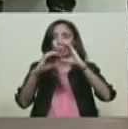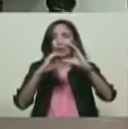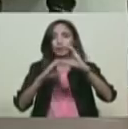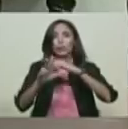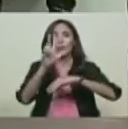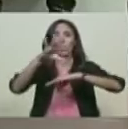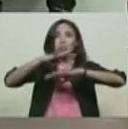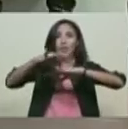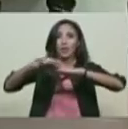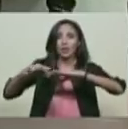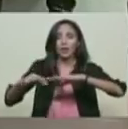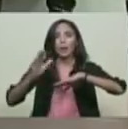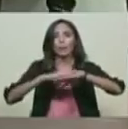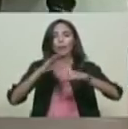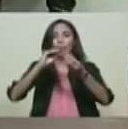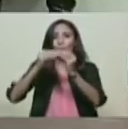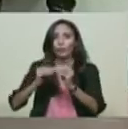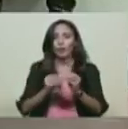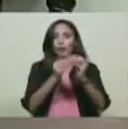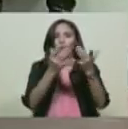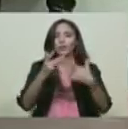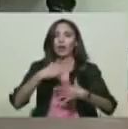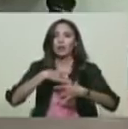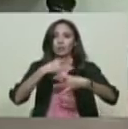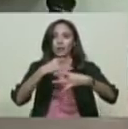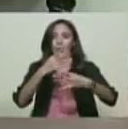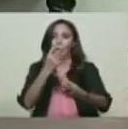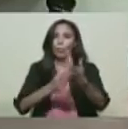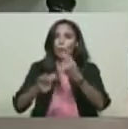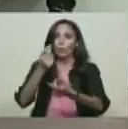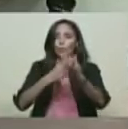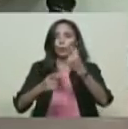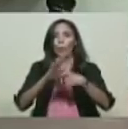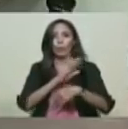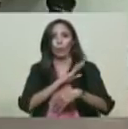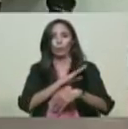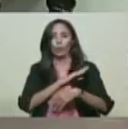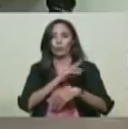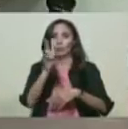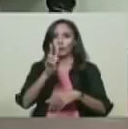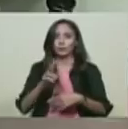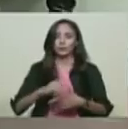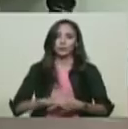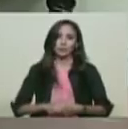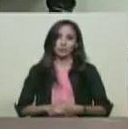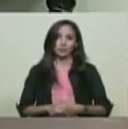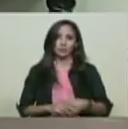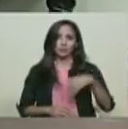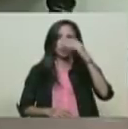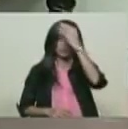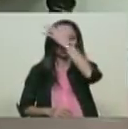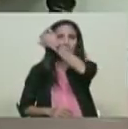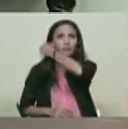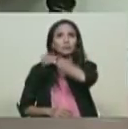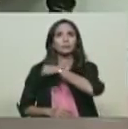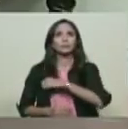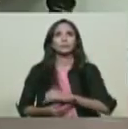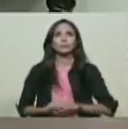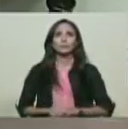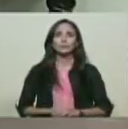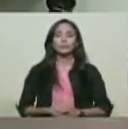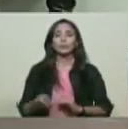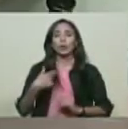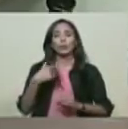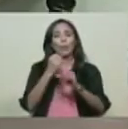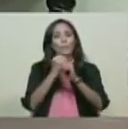intereses económicos de Venezuela, que son intereses sagrados. Y aspiro que en estas